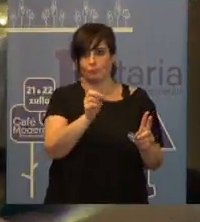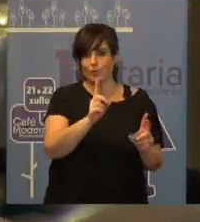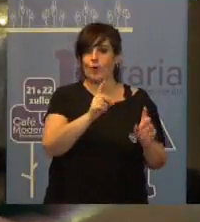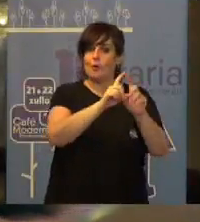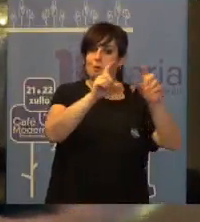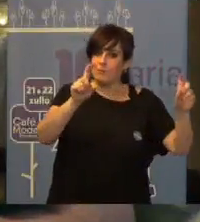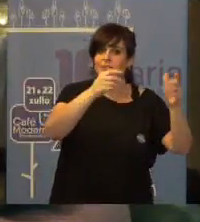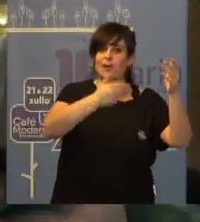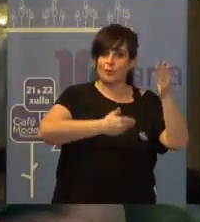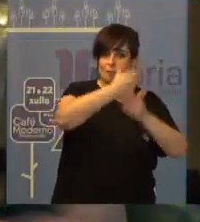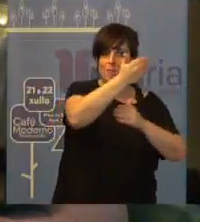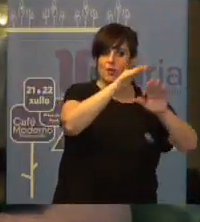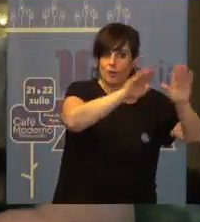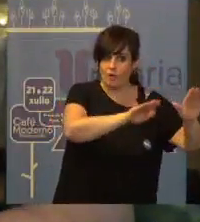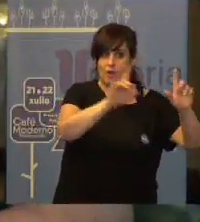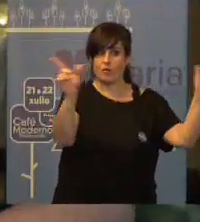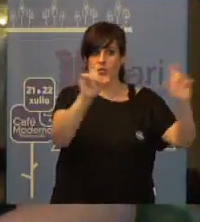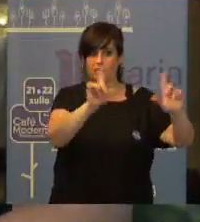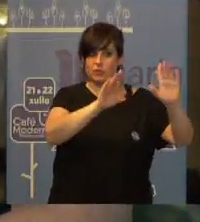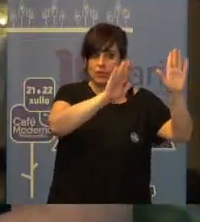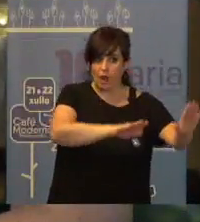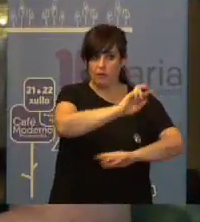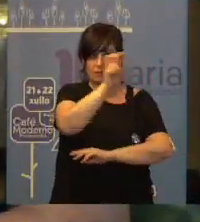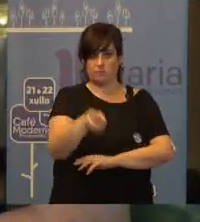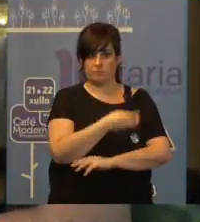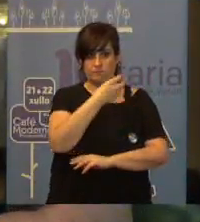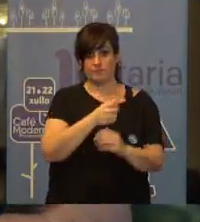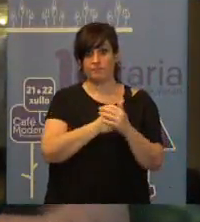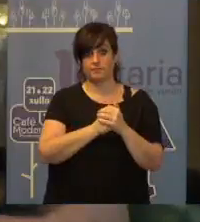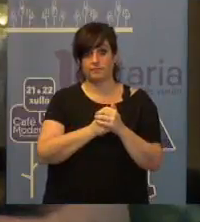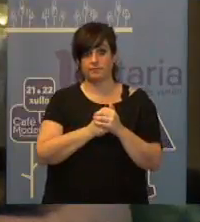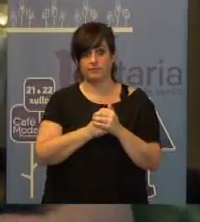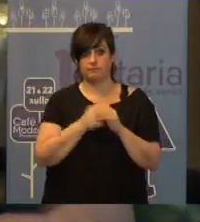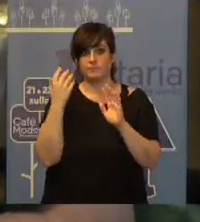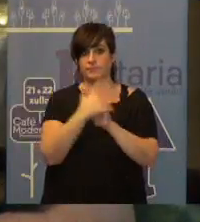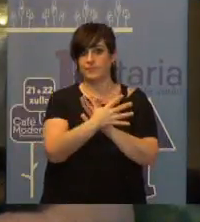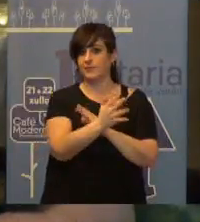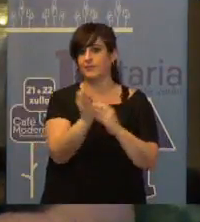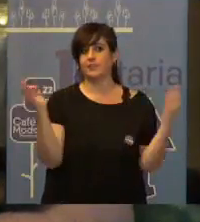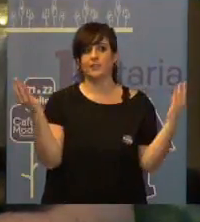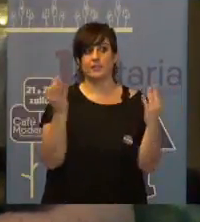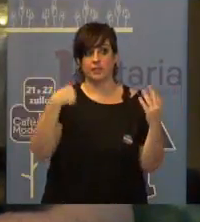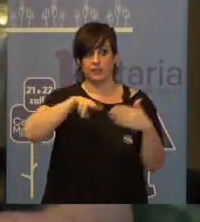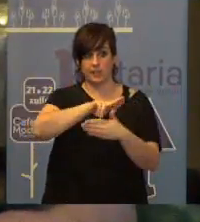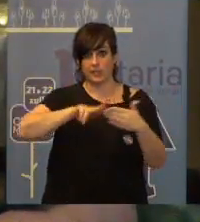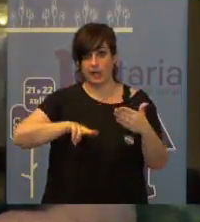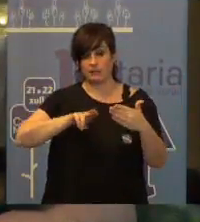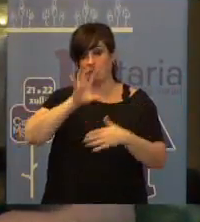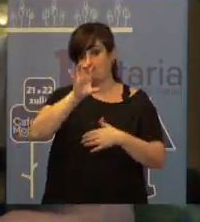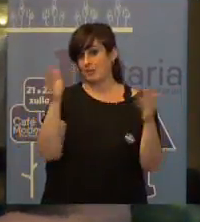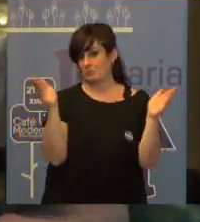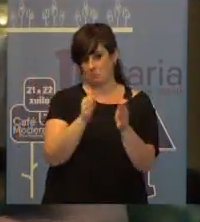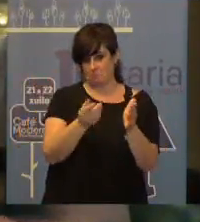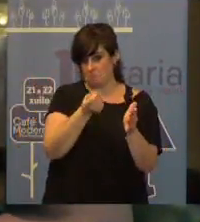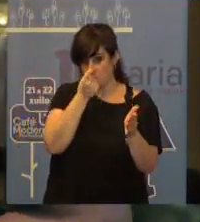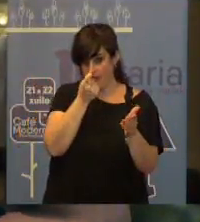os periódicos, ten as televisións, ten todo. Quero dicir que Galicia é un país pequeno, controlable,